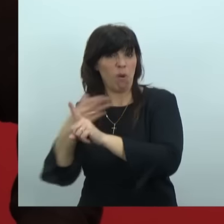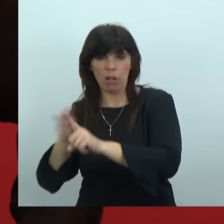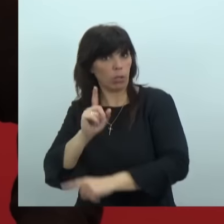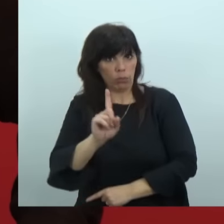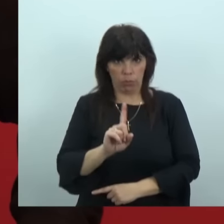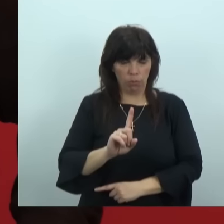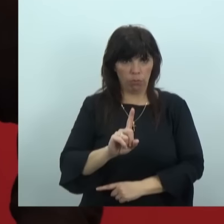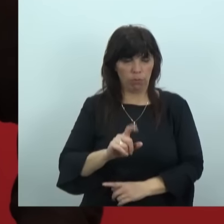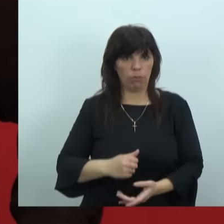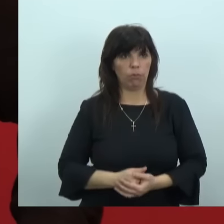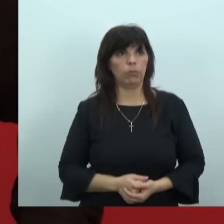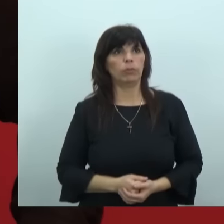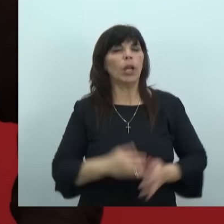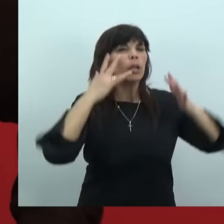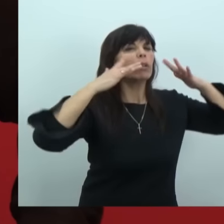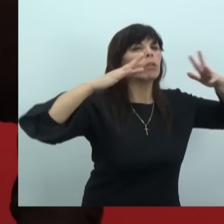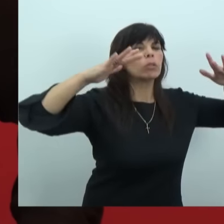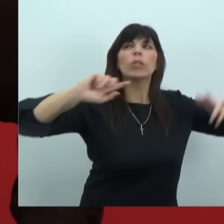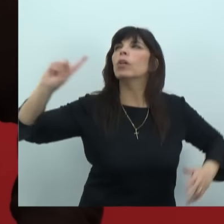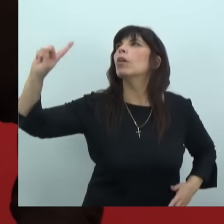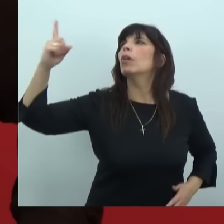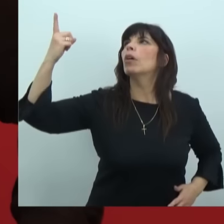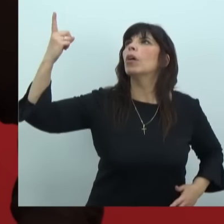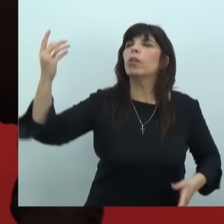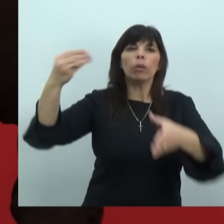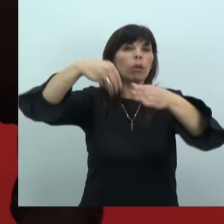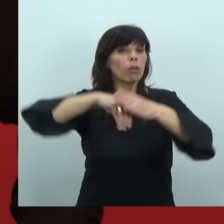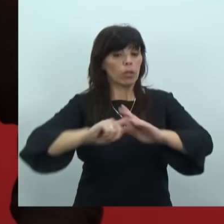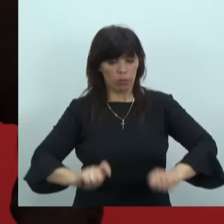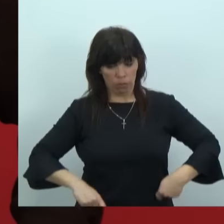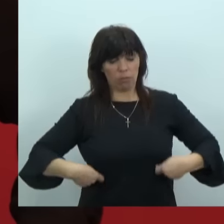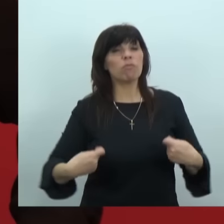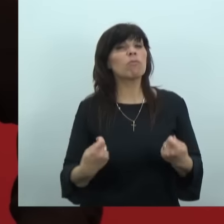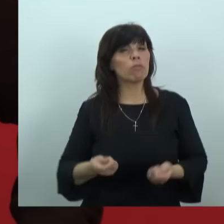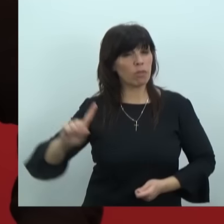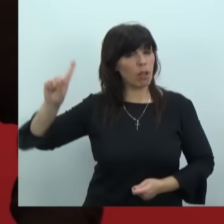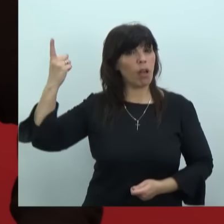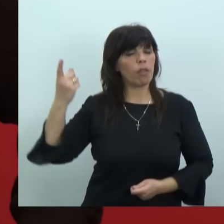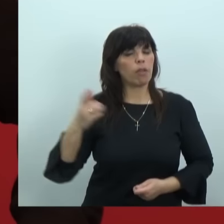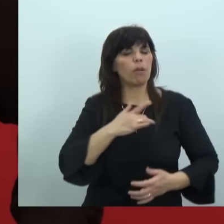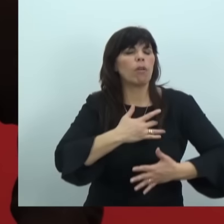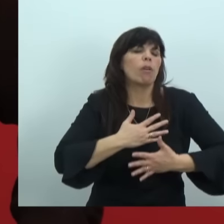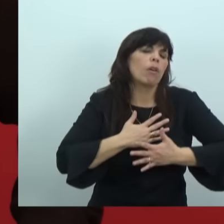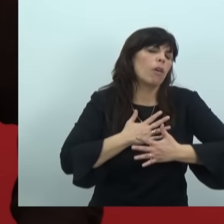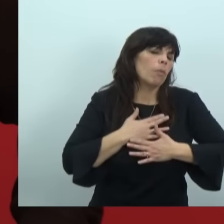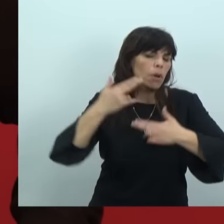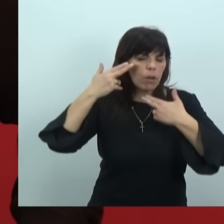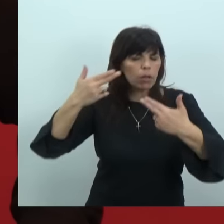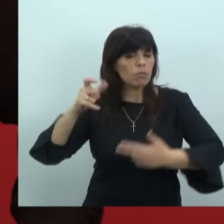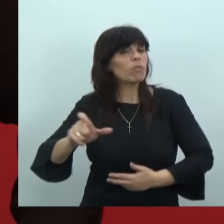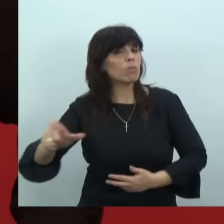de Dios contienen la naturaleza de Dios, con amor, con respeto al próximo.